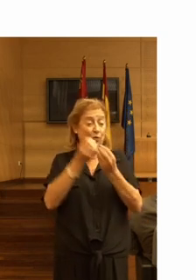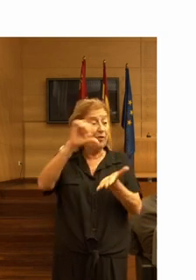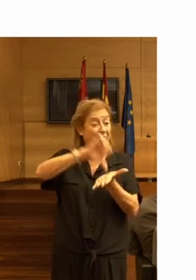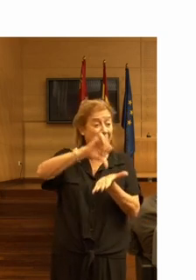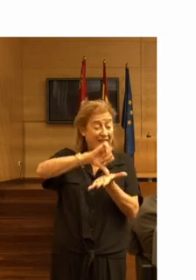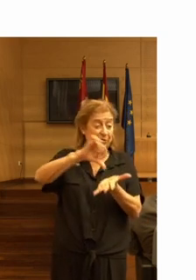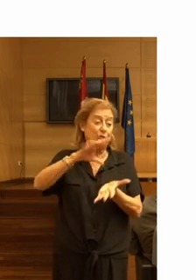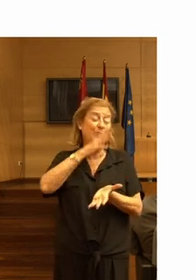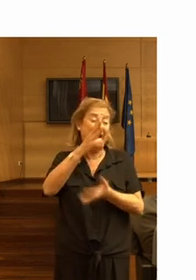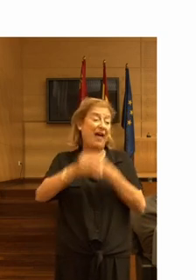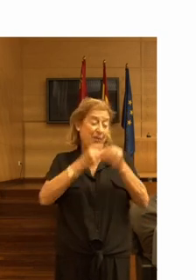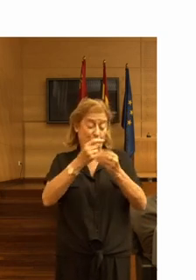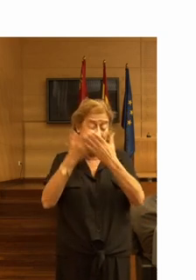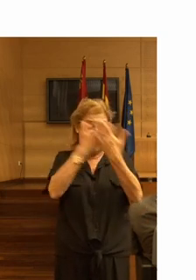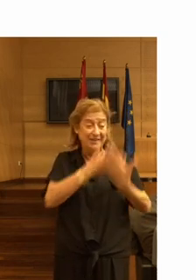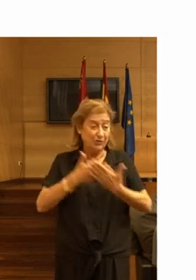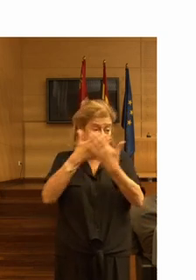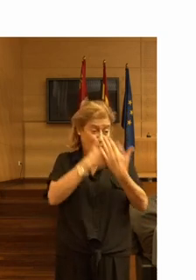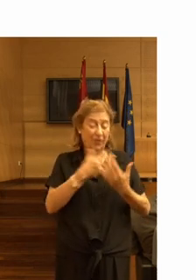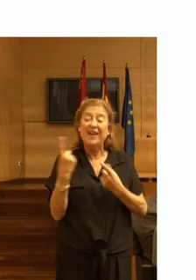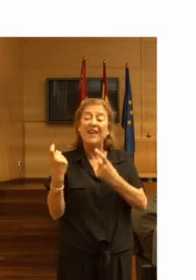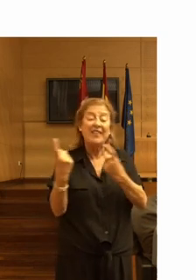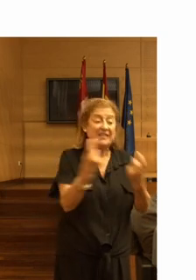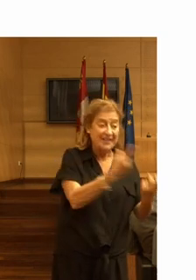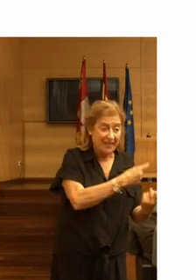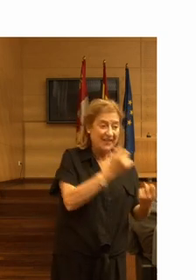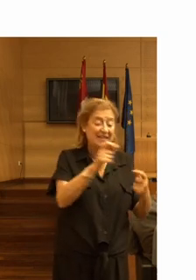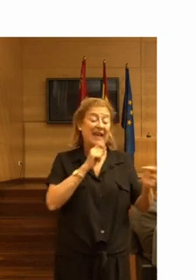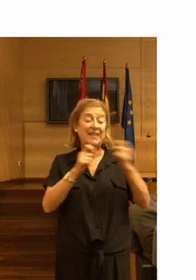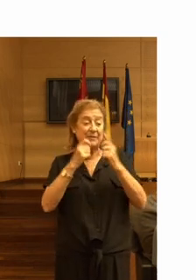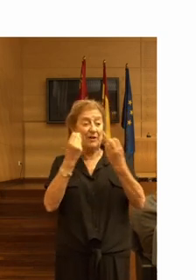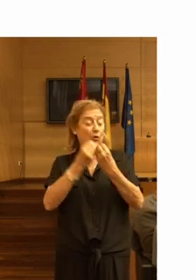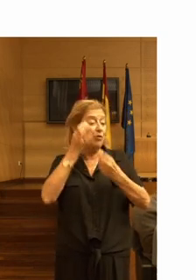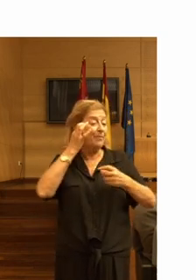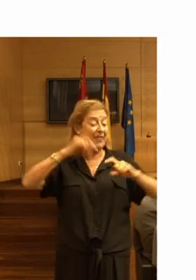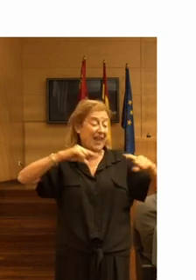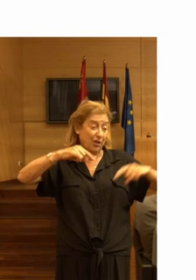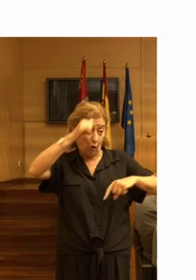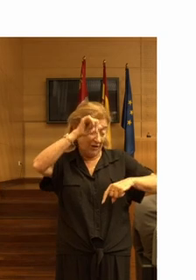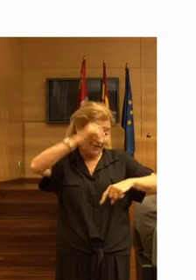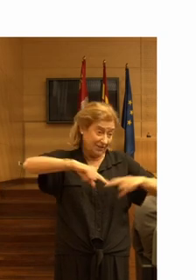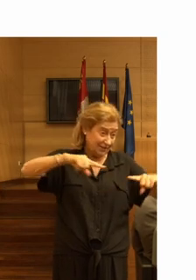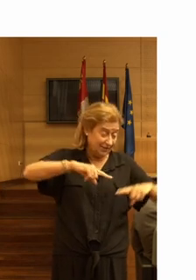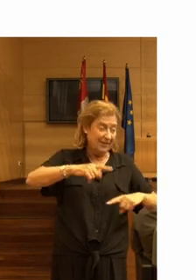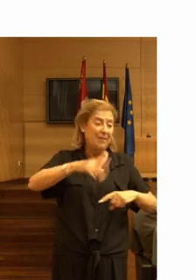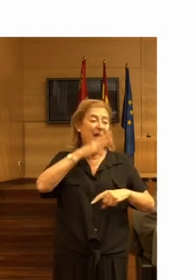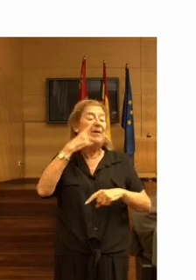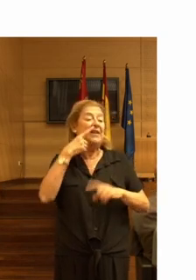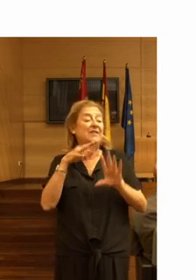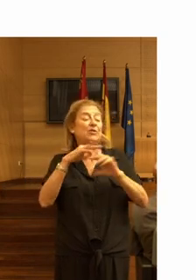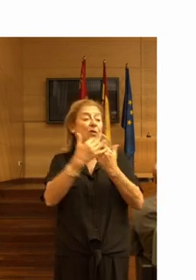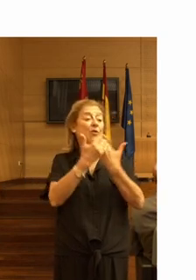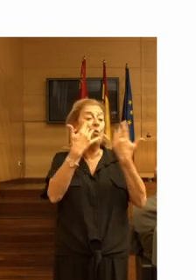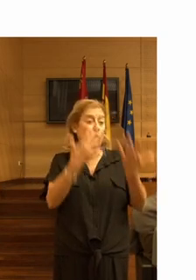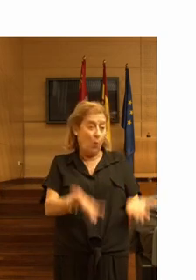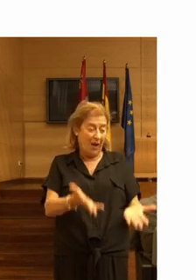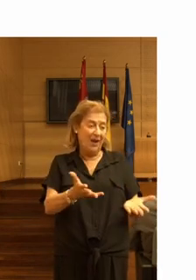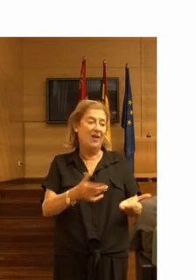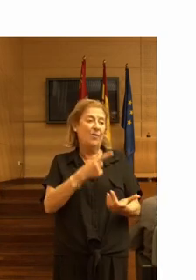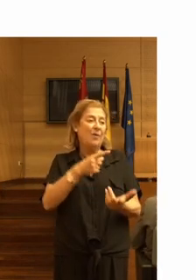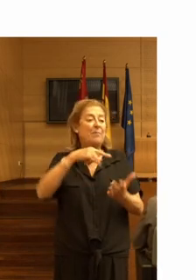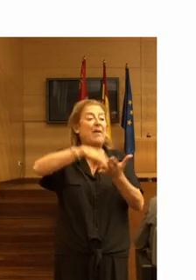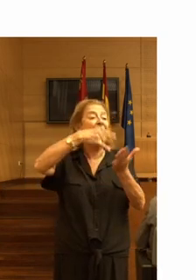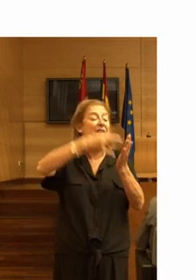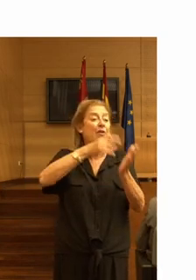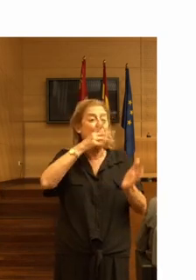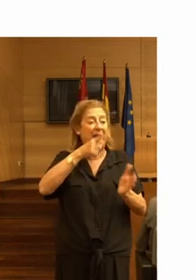centros para hacer un estudio de necesidades y entrevista con los directores para ver en qué situación se encuentran y cuál es su